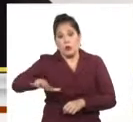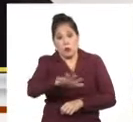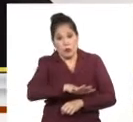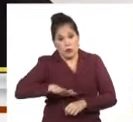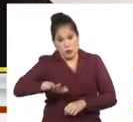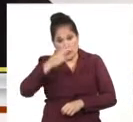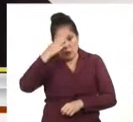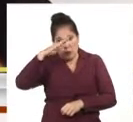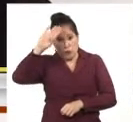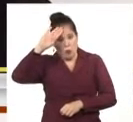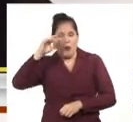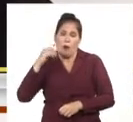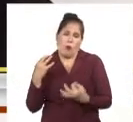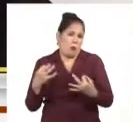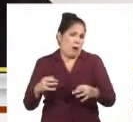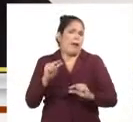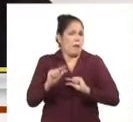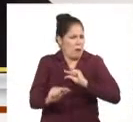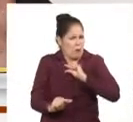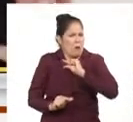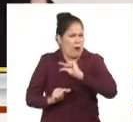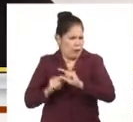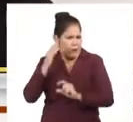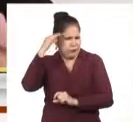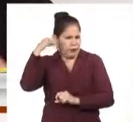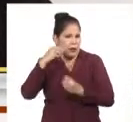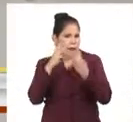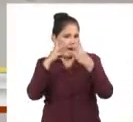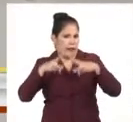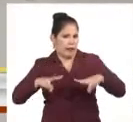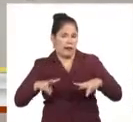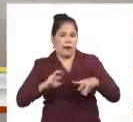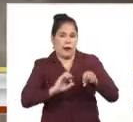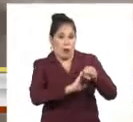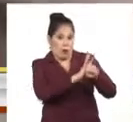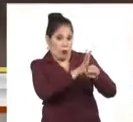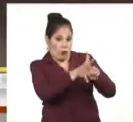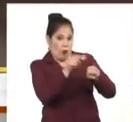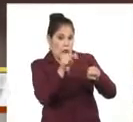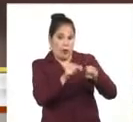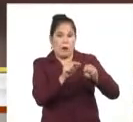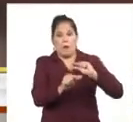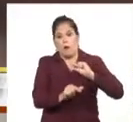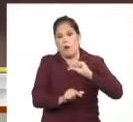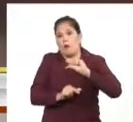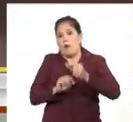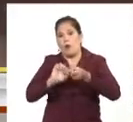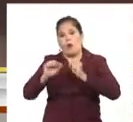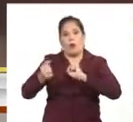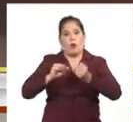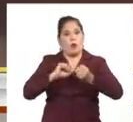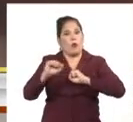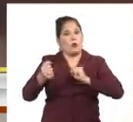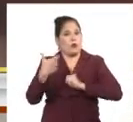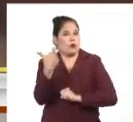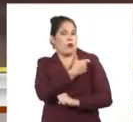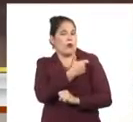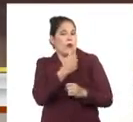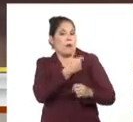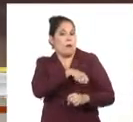hubiese ido a un uso cada vez mayor de las redes. De hecho, ya la COVID de alguna manera va pasando, se va controlando a partir de la vacunación de la población